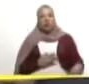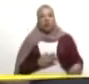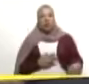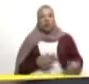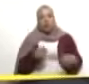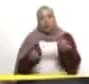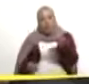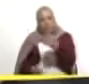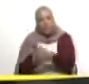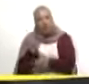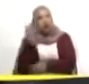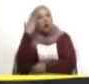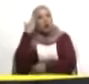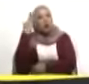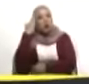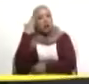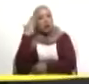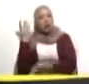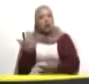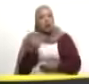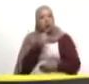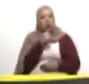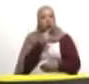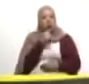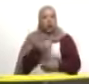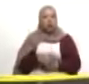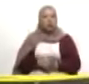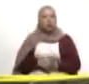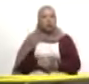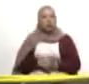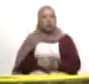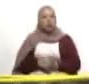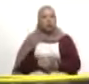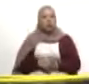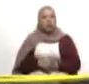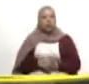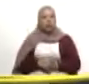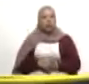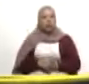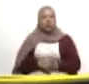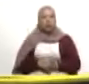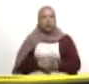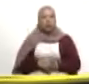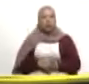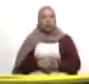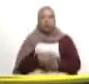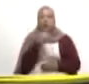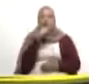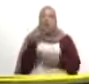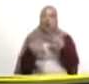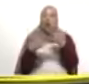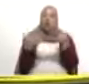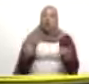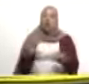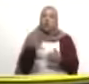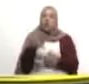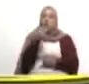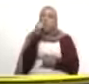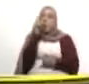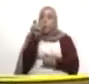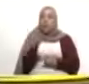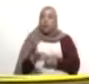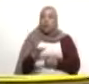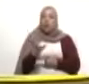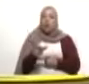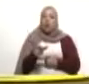mayo, ya sabemos lo que hicieron. Ledesma en Madrid, y ellos se hicieron los locos y se fueron bravos de las conversaciones. Yo le dije a Jorge, ¿tienen